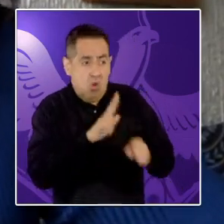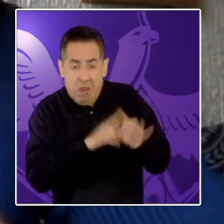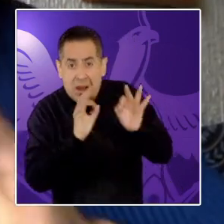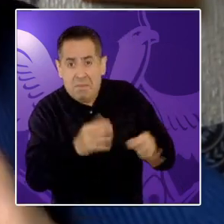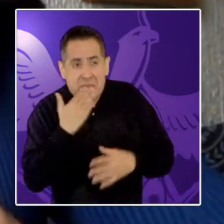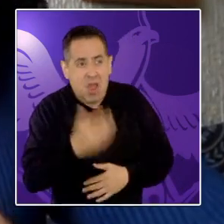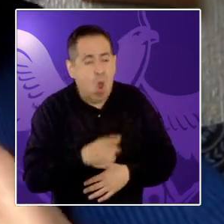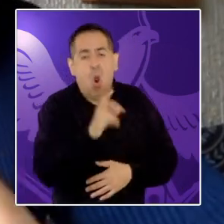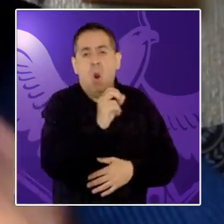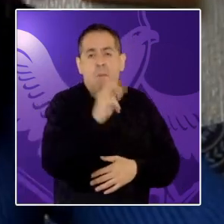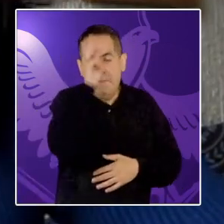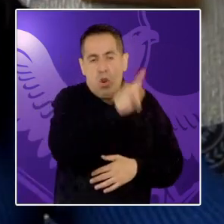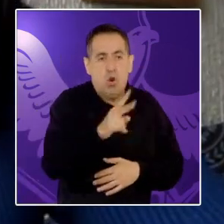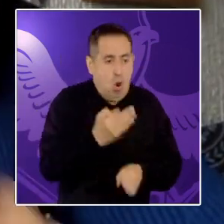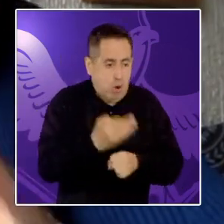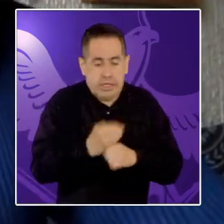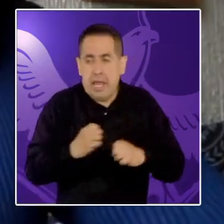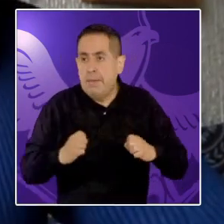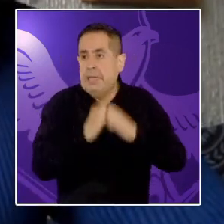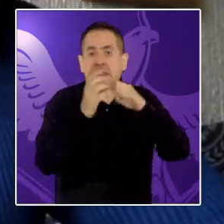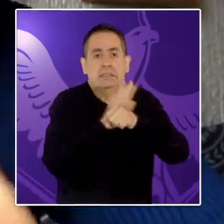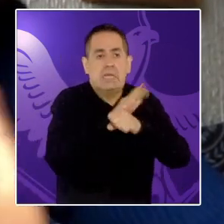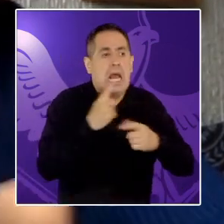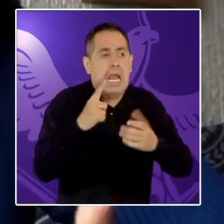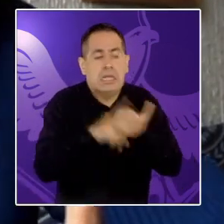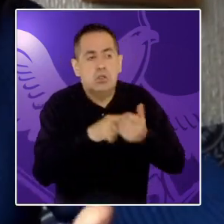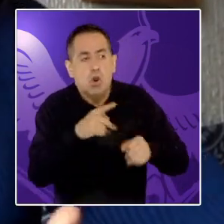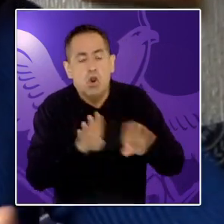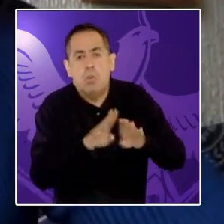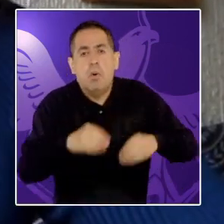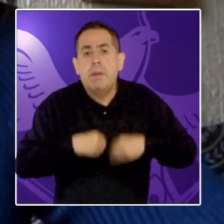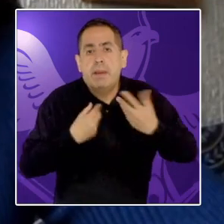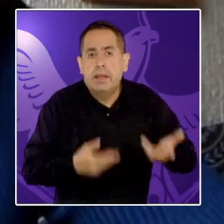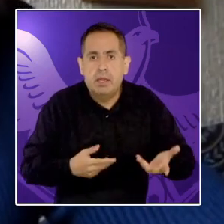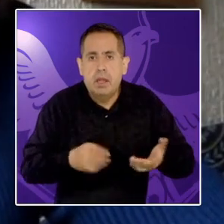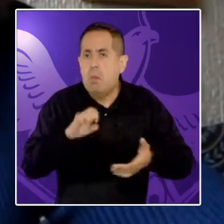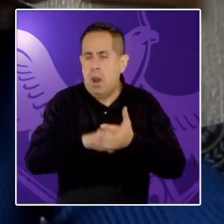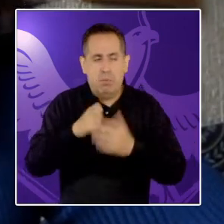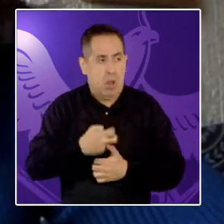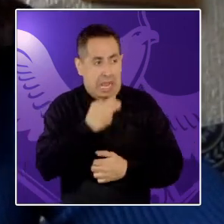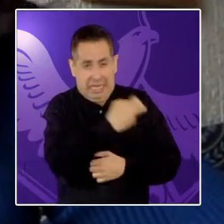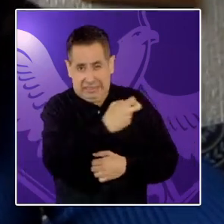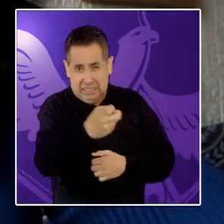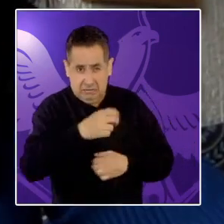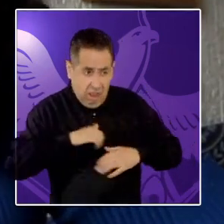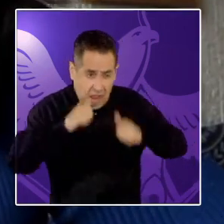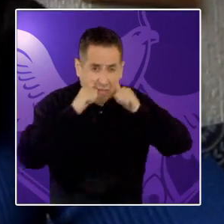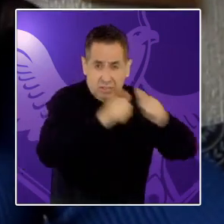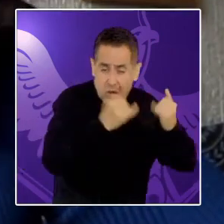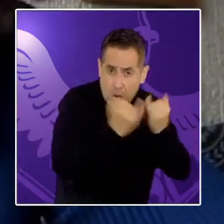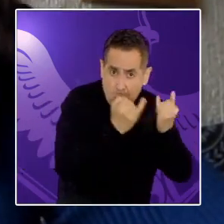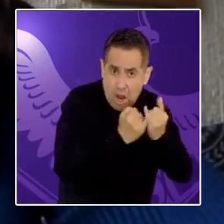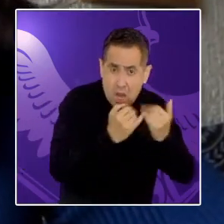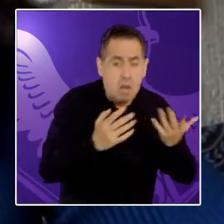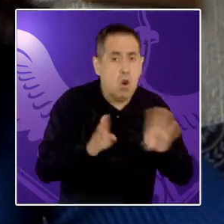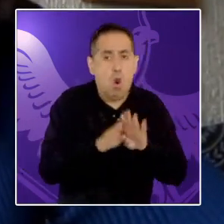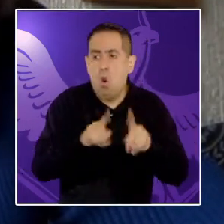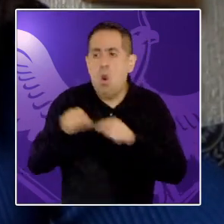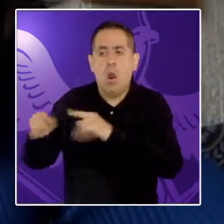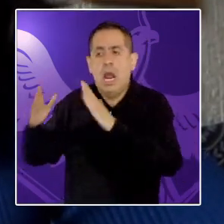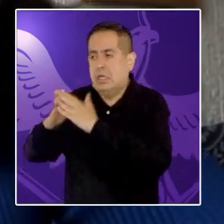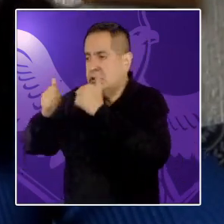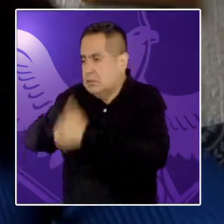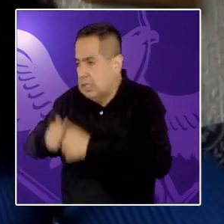libertad en condiciones ordinarias y sobre todo en este momento de emergencia sanitaria. estas personas tanta